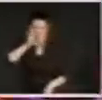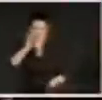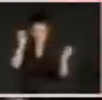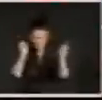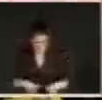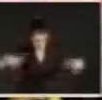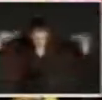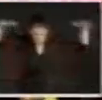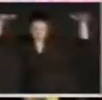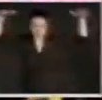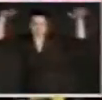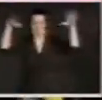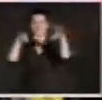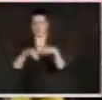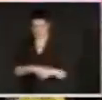y